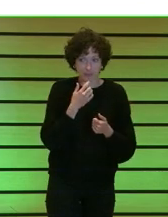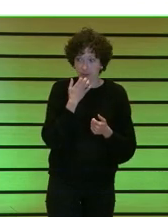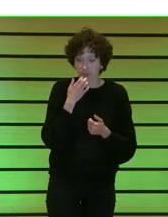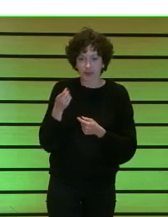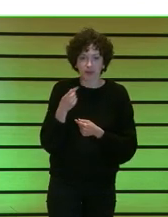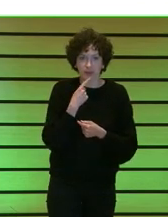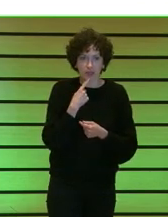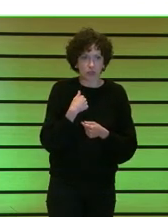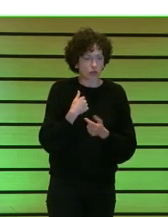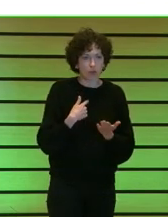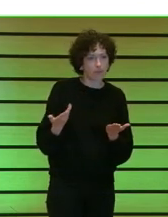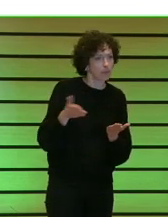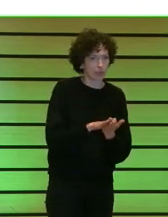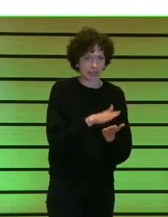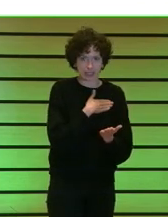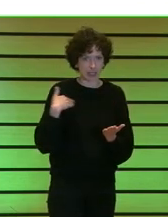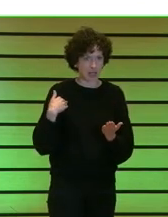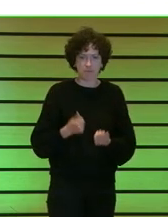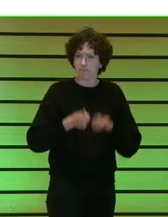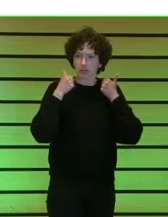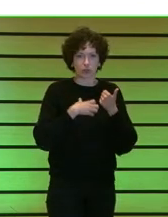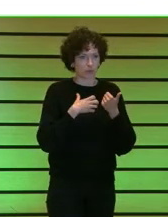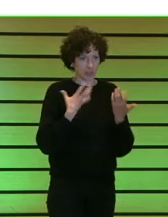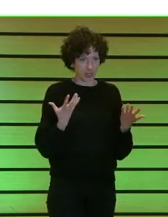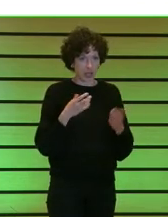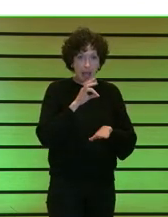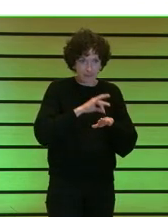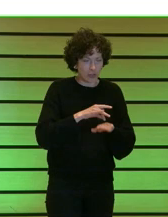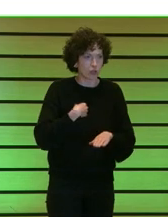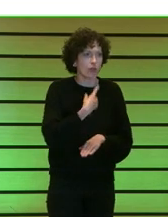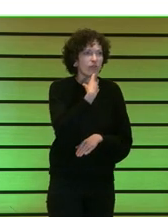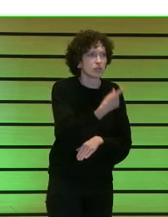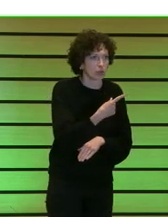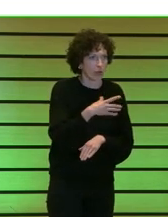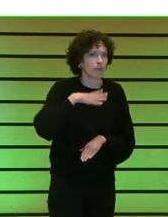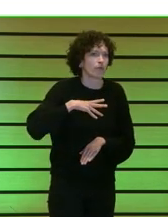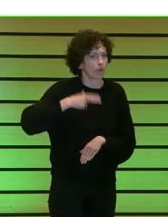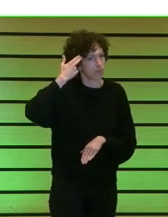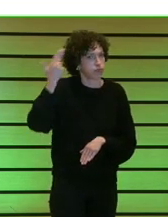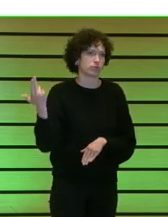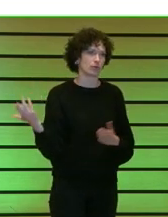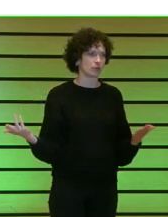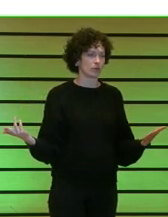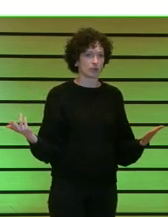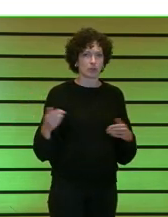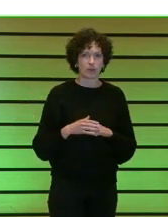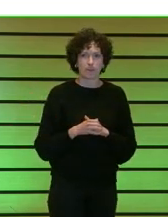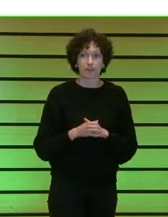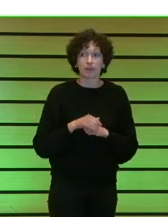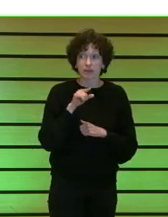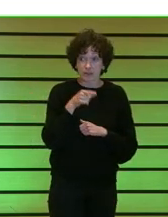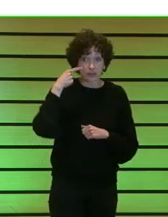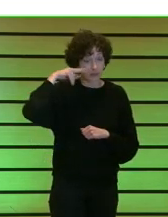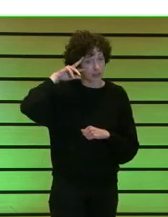aquí citado que dice me quería morir ya no podía más de hecho se lo dije a que me pegasen un tiro de una vez y eso es una experiencia